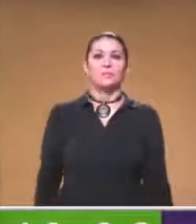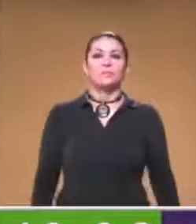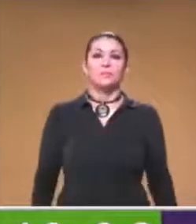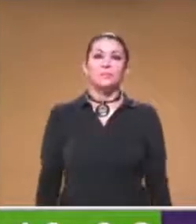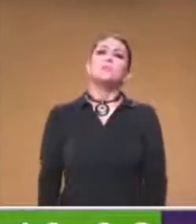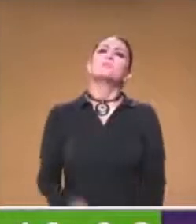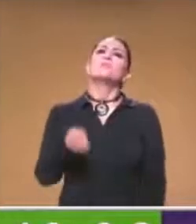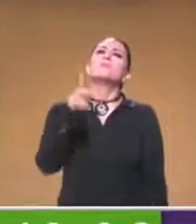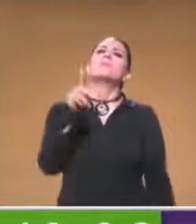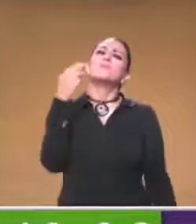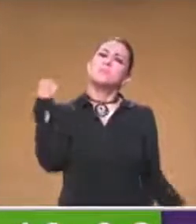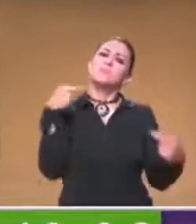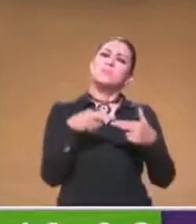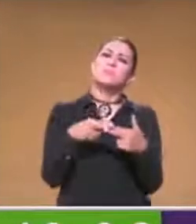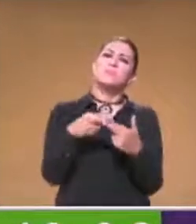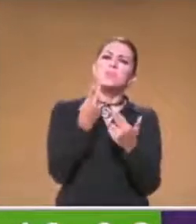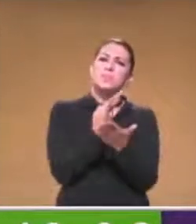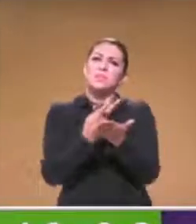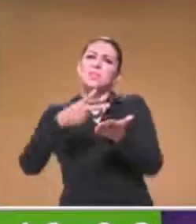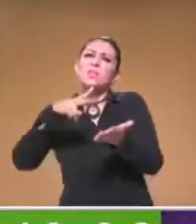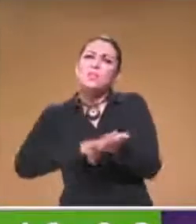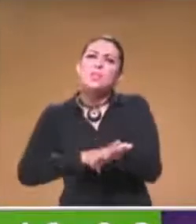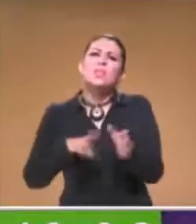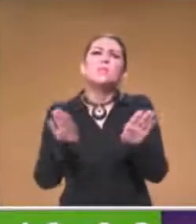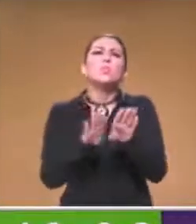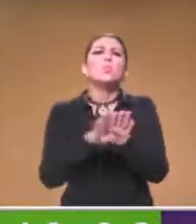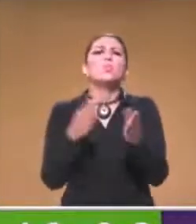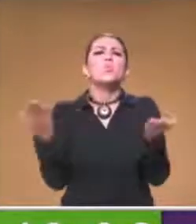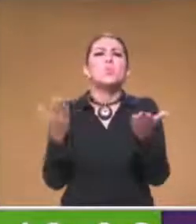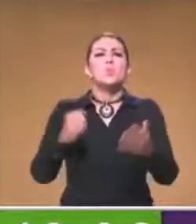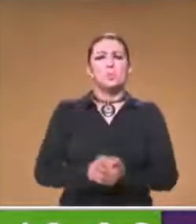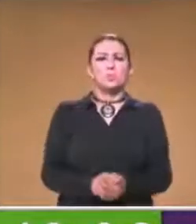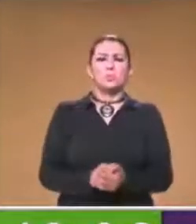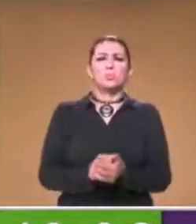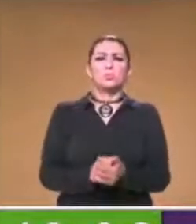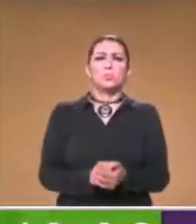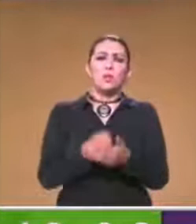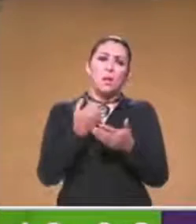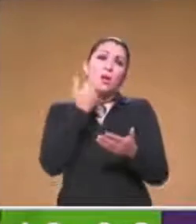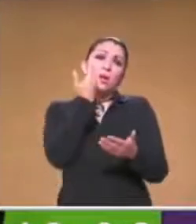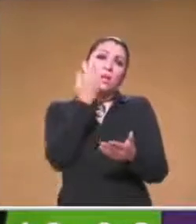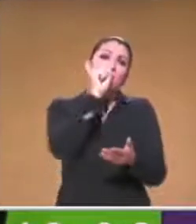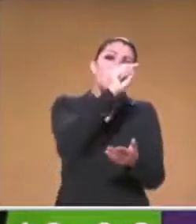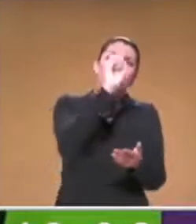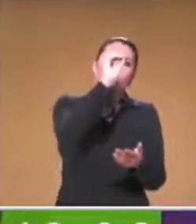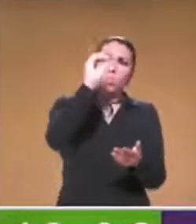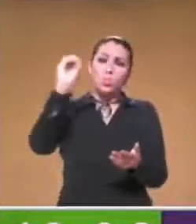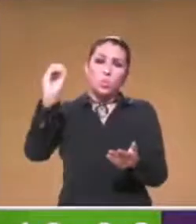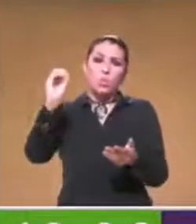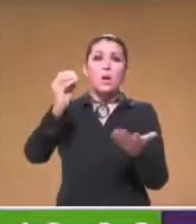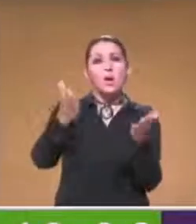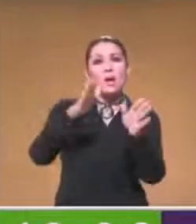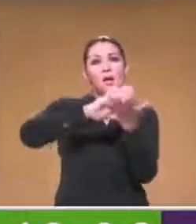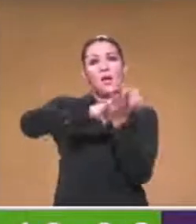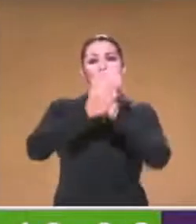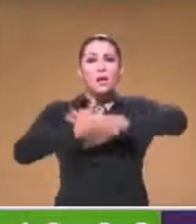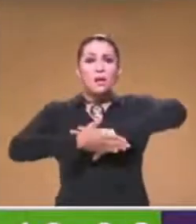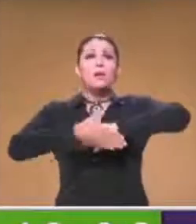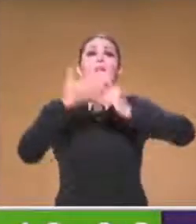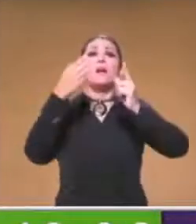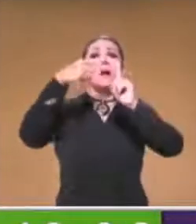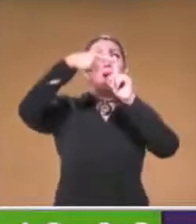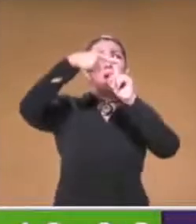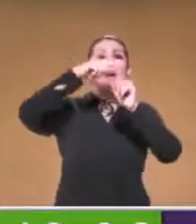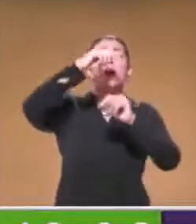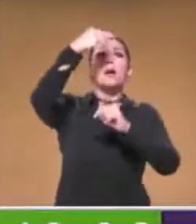¿y qué tal si lo tengo al revés? Ahora de un número decimal a una fracción. Pues, por ejemplo, si yo tengo 7.8,